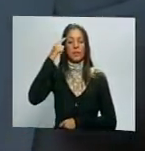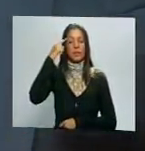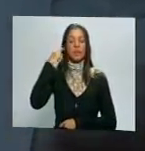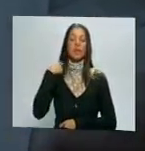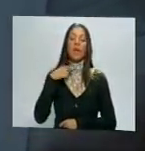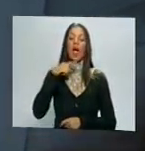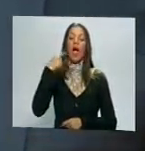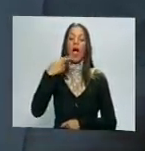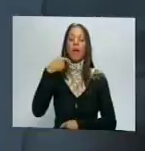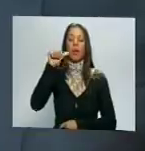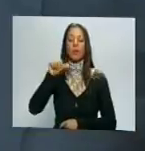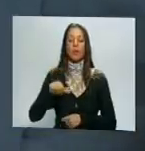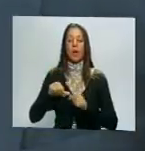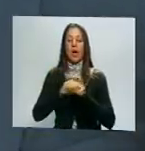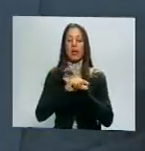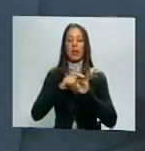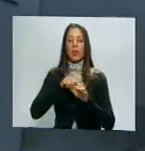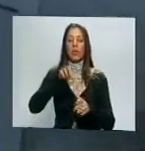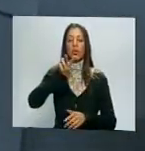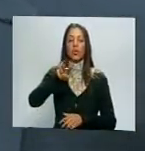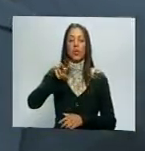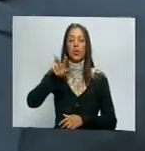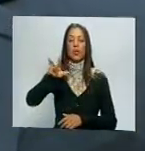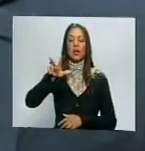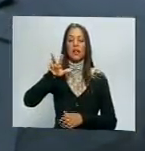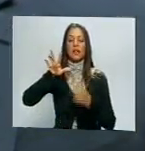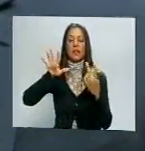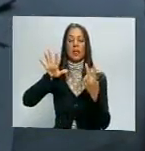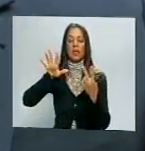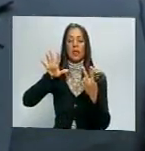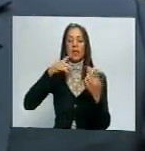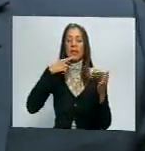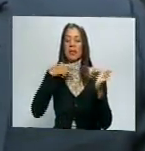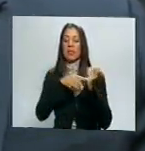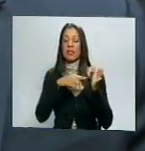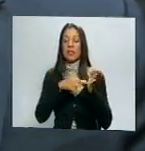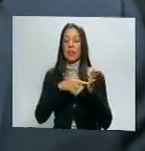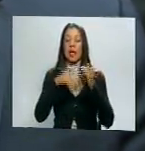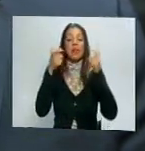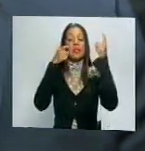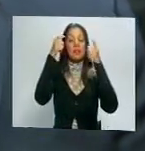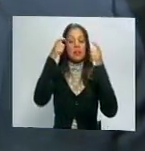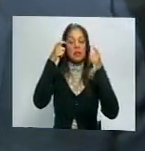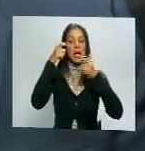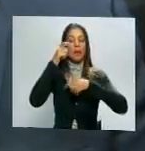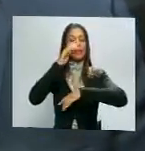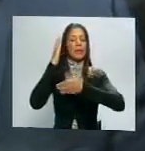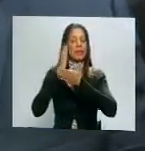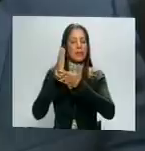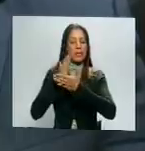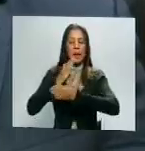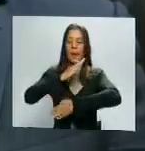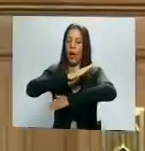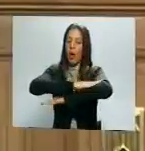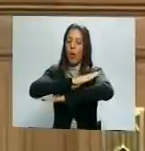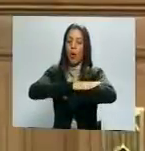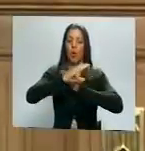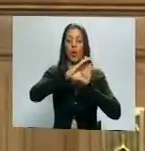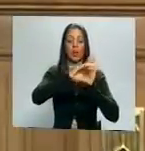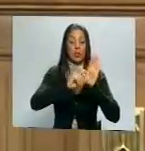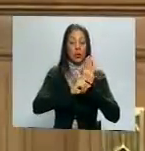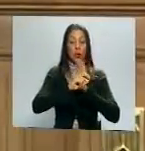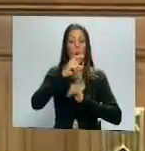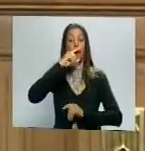anual. Eso lo dice el artículo 237. Chávez siempre cumplió con la Constitución. Nicolás